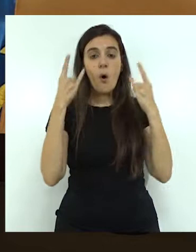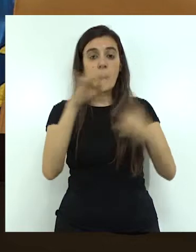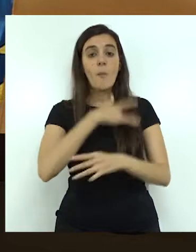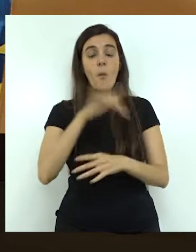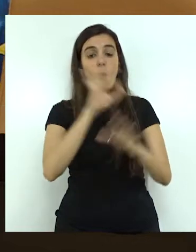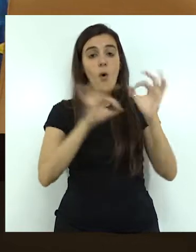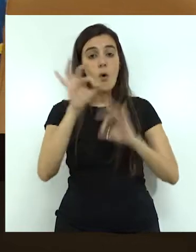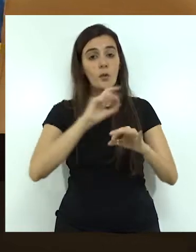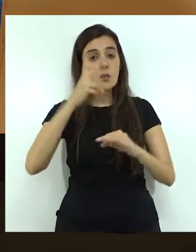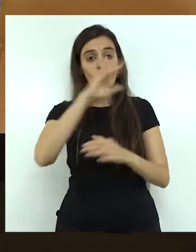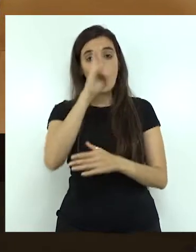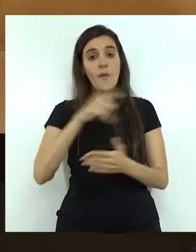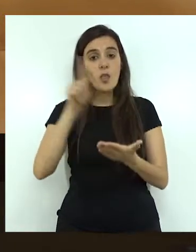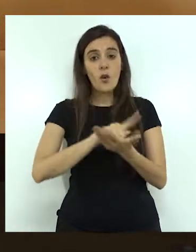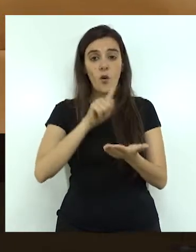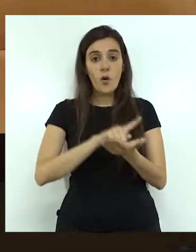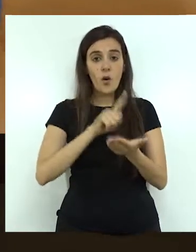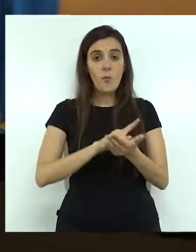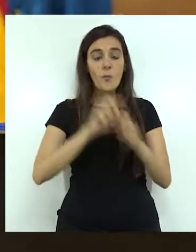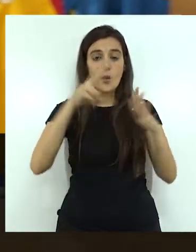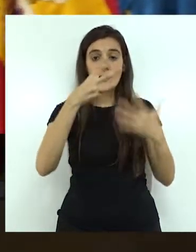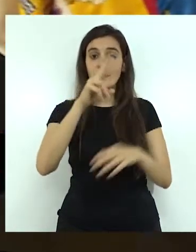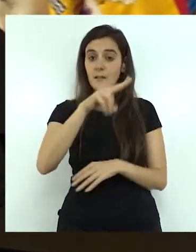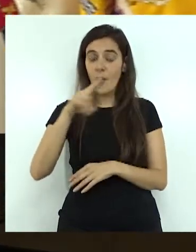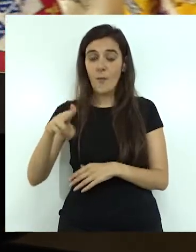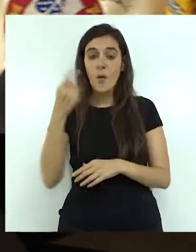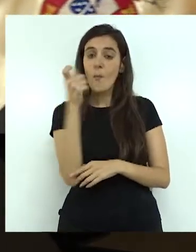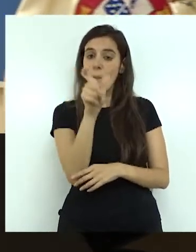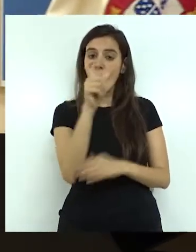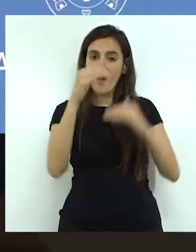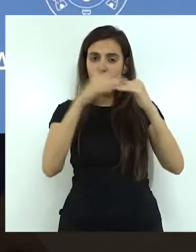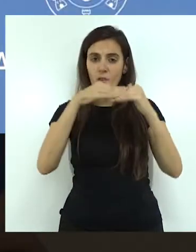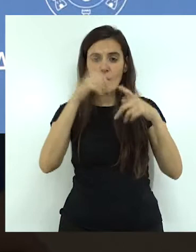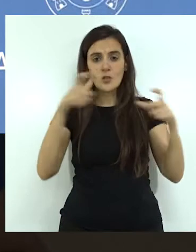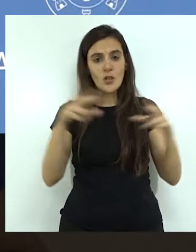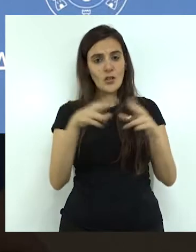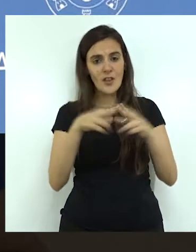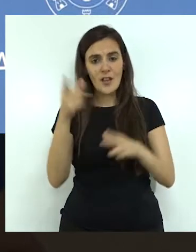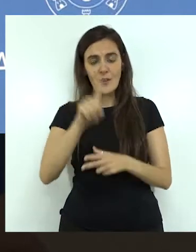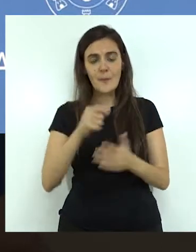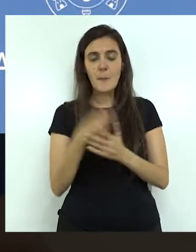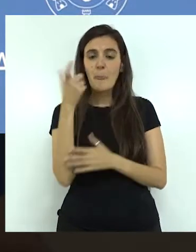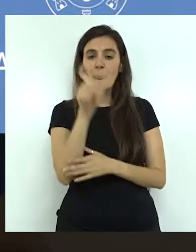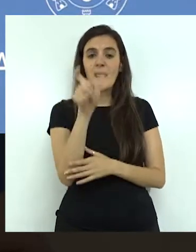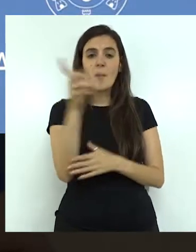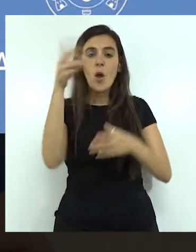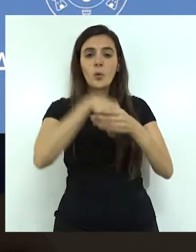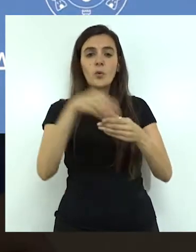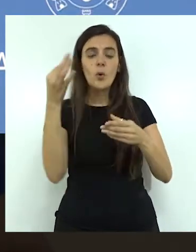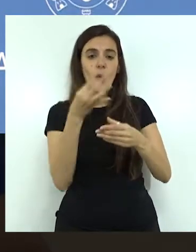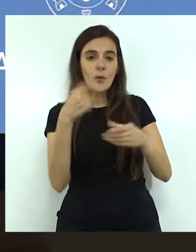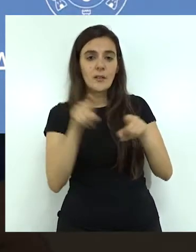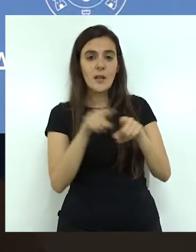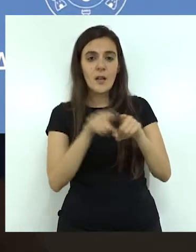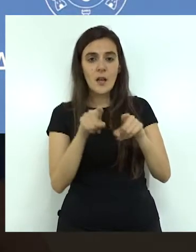segunda vez consecutiva por ser te enfrentes con precios reducidos para los asociados el precio de entrada incluiría pues lo mismos pernocta en